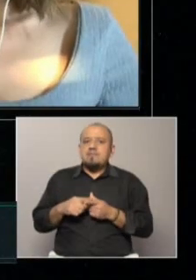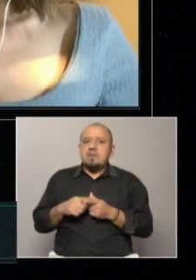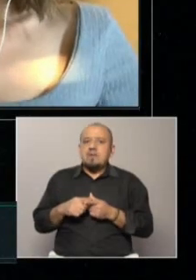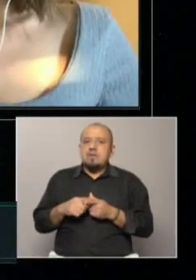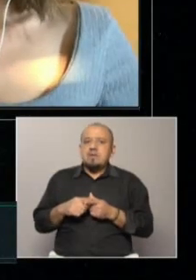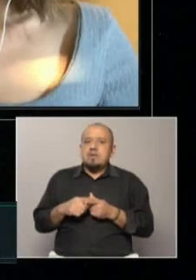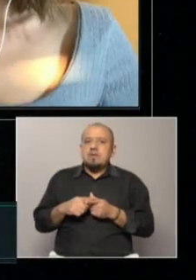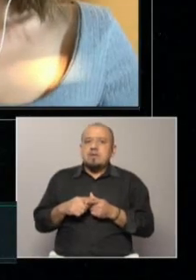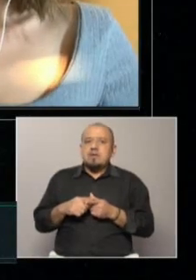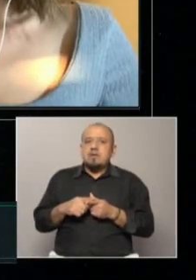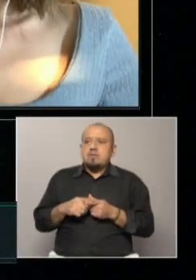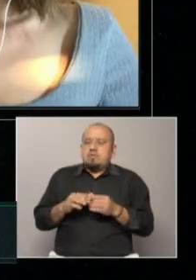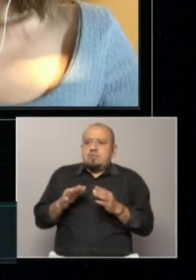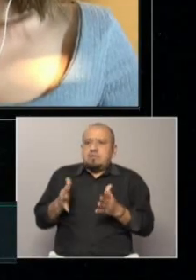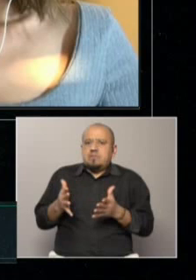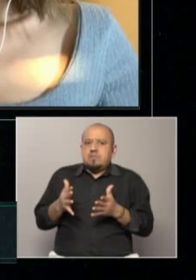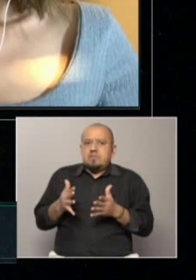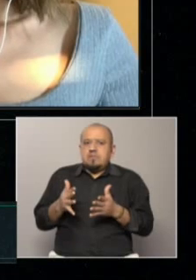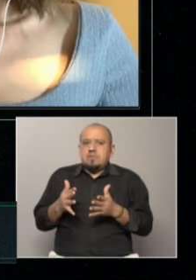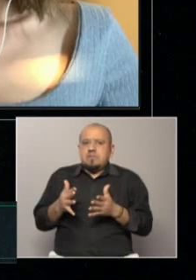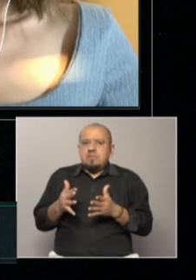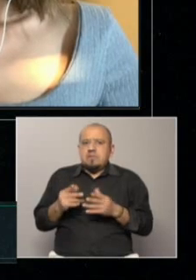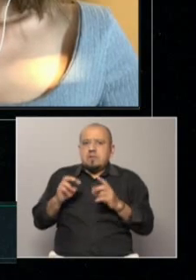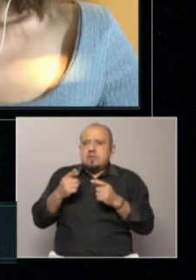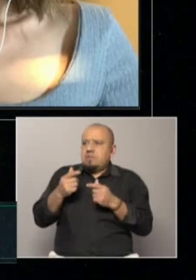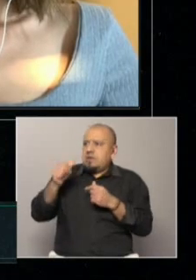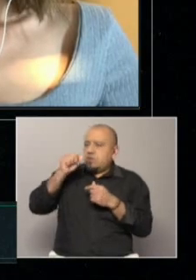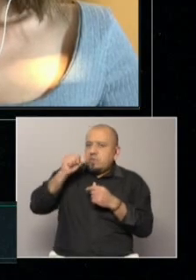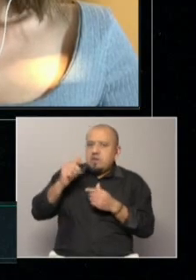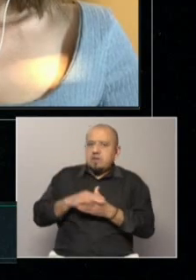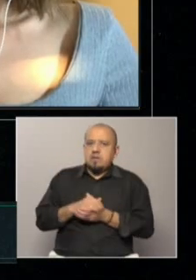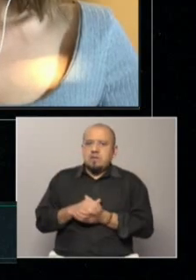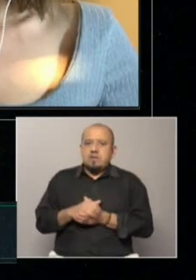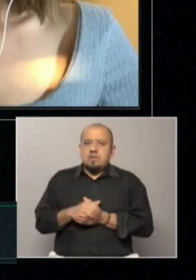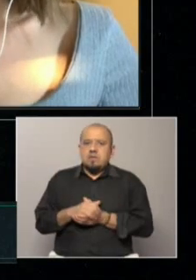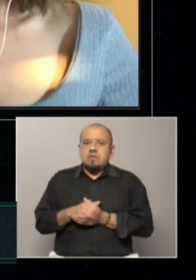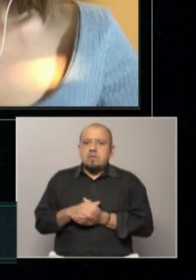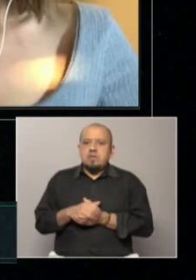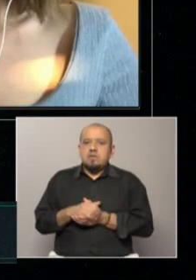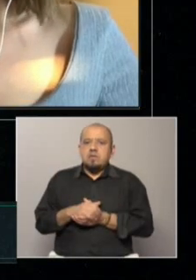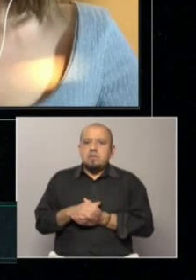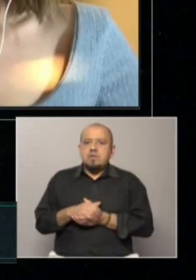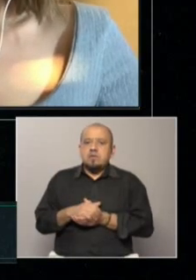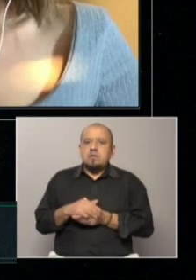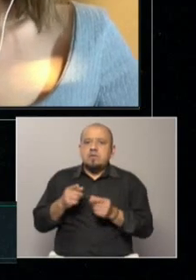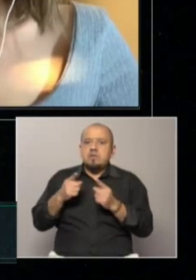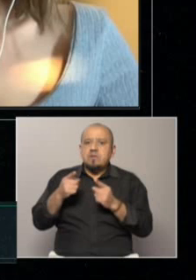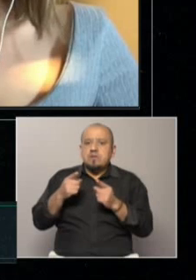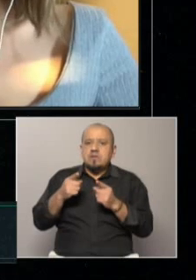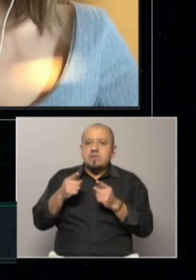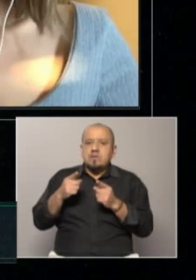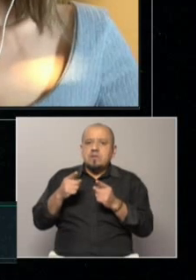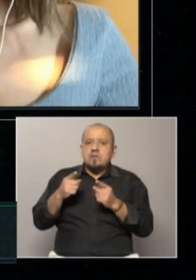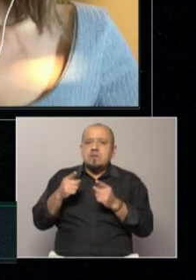Sí, haciendo una apología del ese consumo. Sí, y además lo que vos decías, Analía, ¿no?